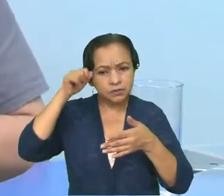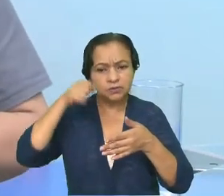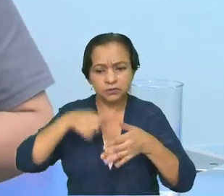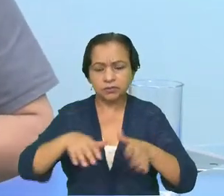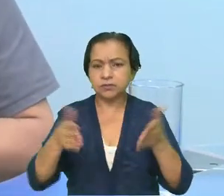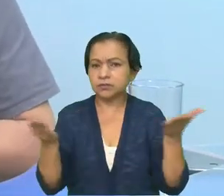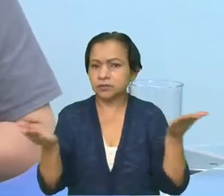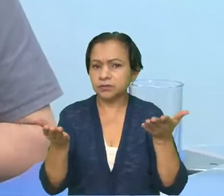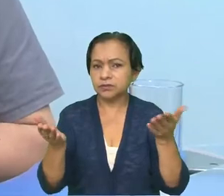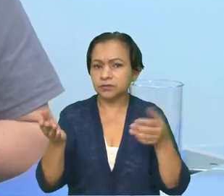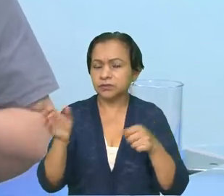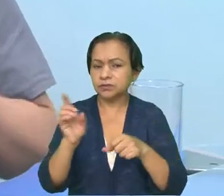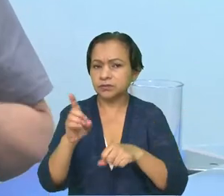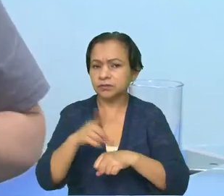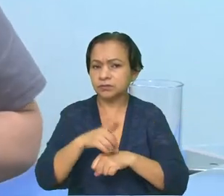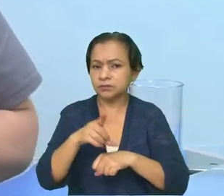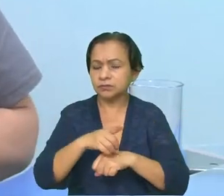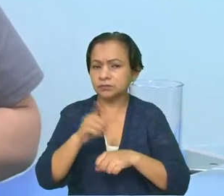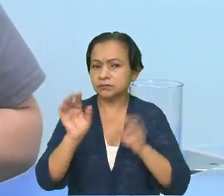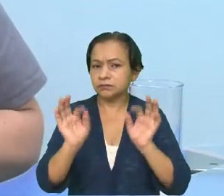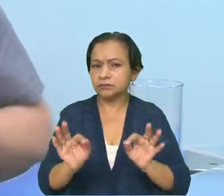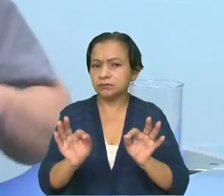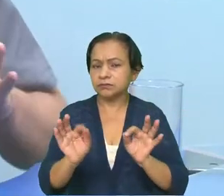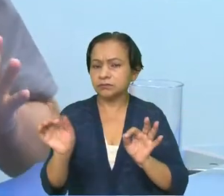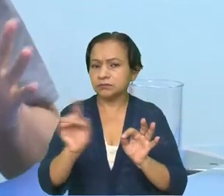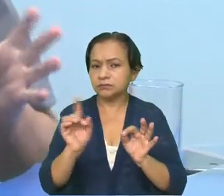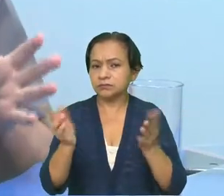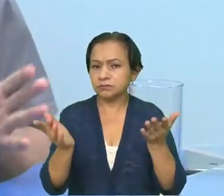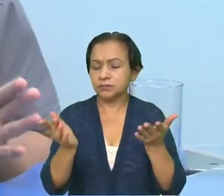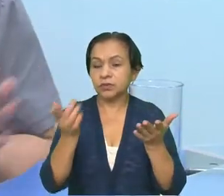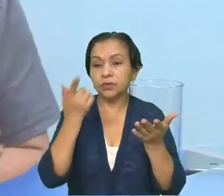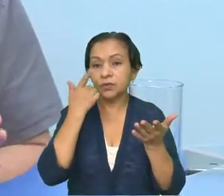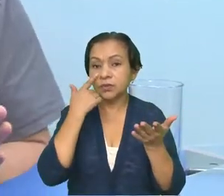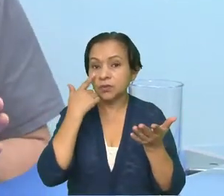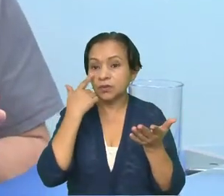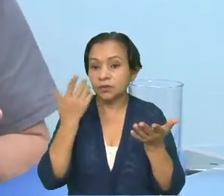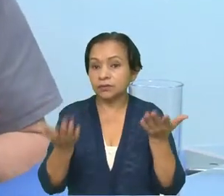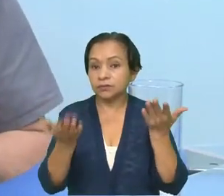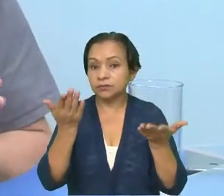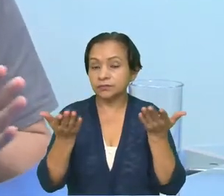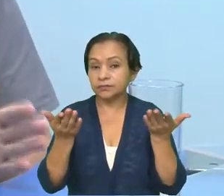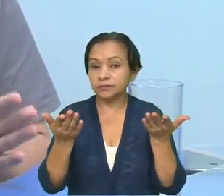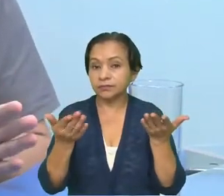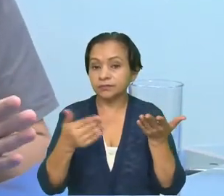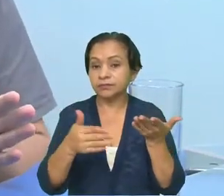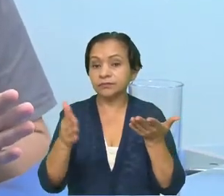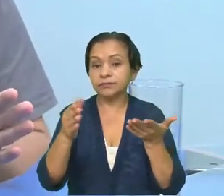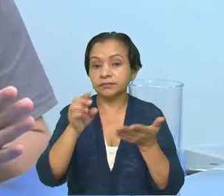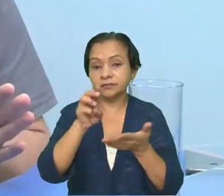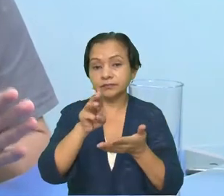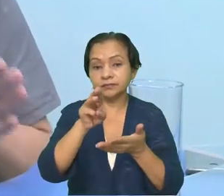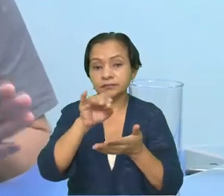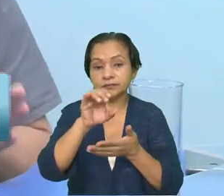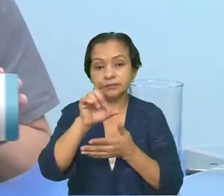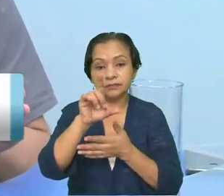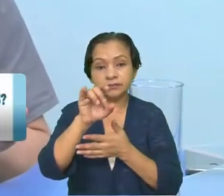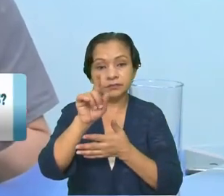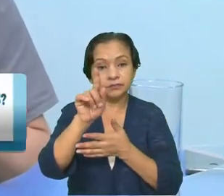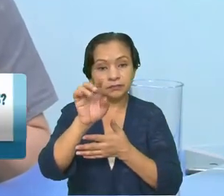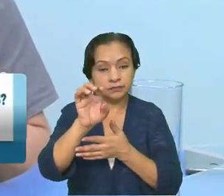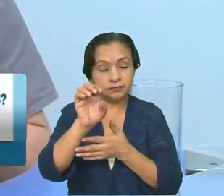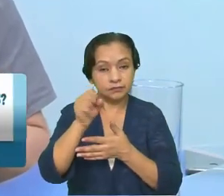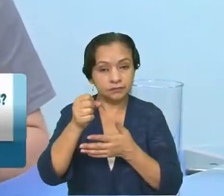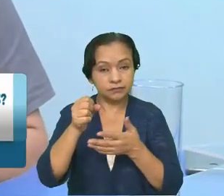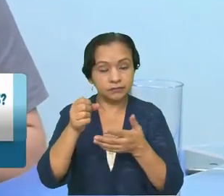Entonces el médico no debe decir, bueno, ya está mejor. Debe decir, ojo, cuidado, tuvo un episodio de mielitis, de inflamación